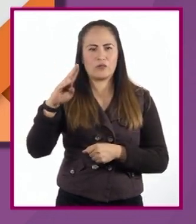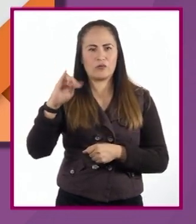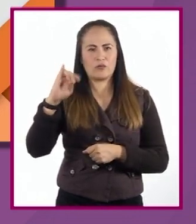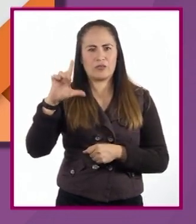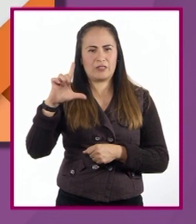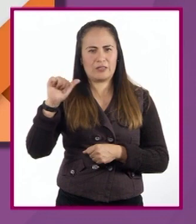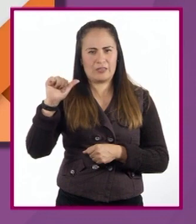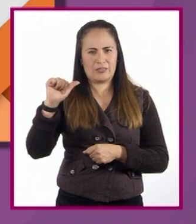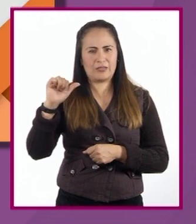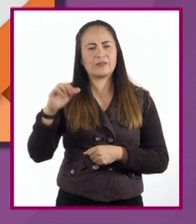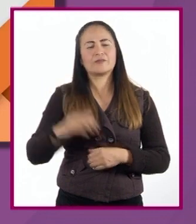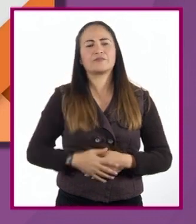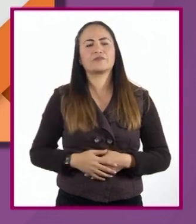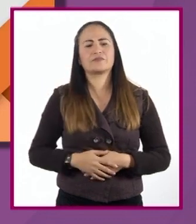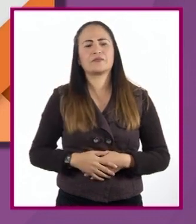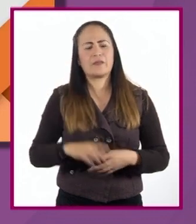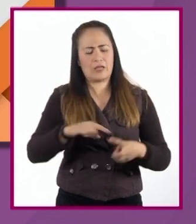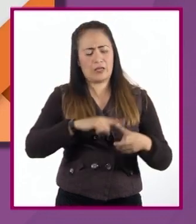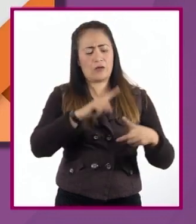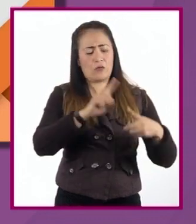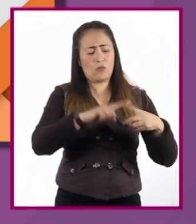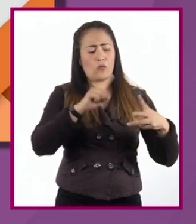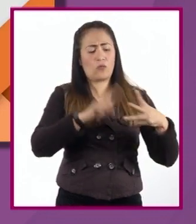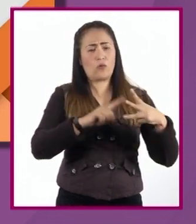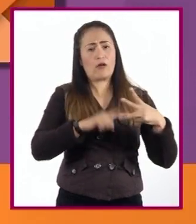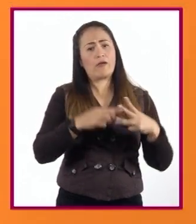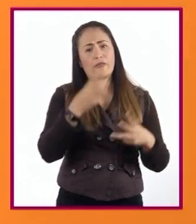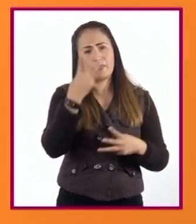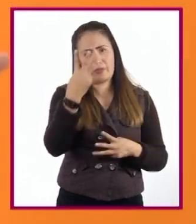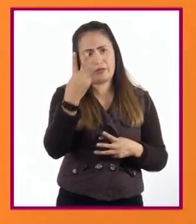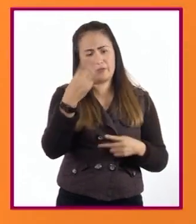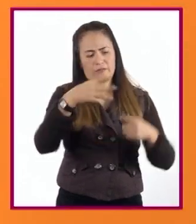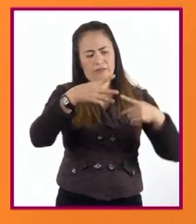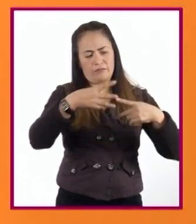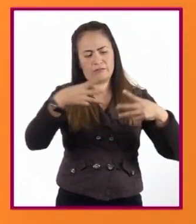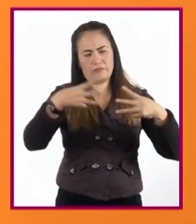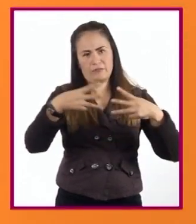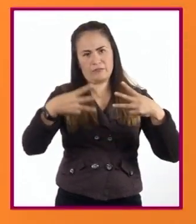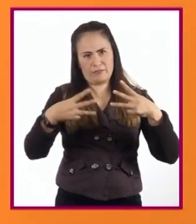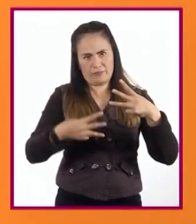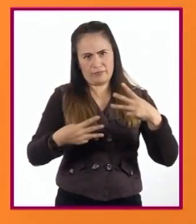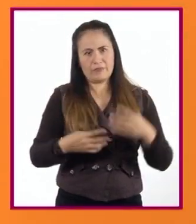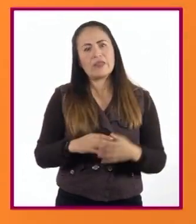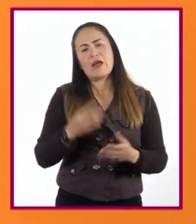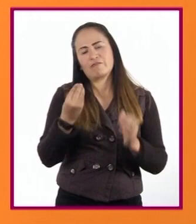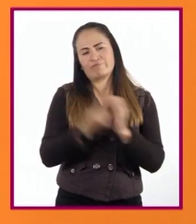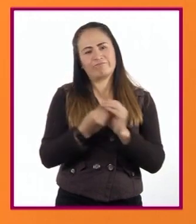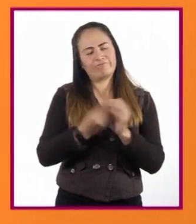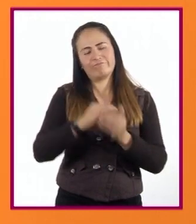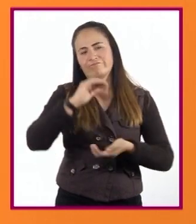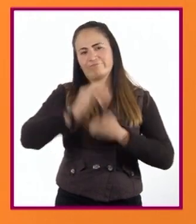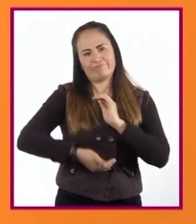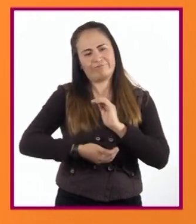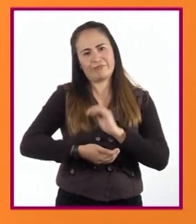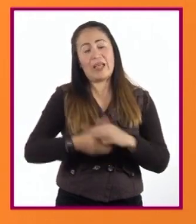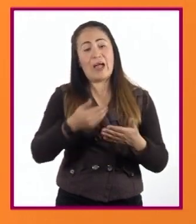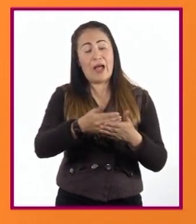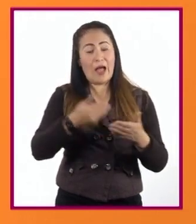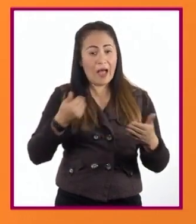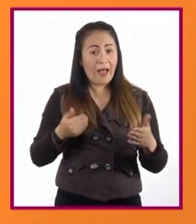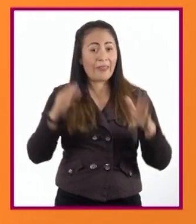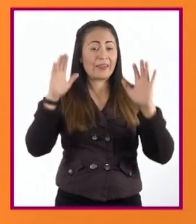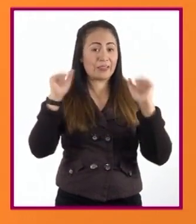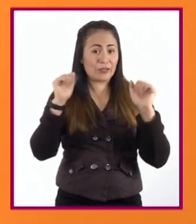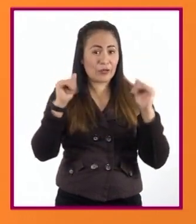Consideren por lo menos 3 características para cada uno. Hemos llegado al final de la sesión. Antes de despedirnos,